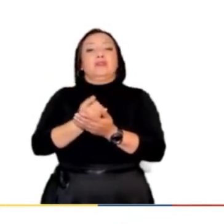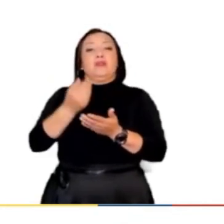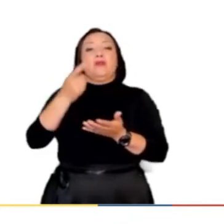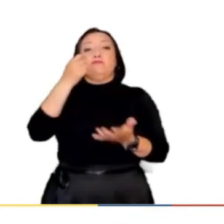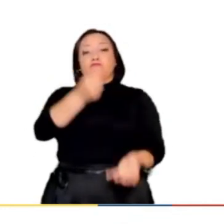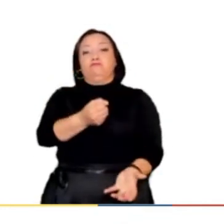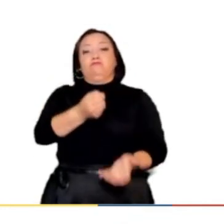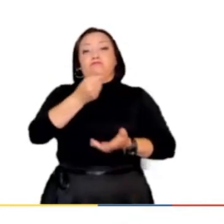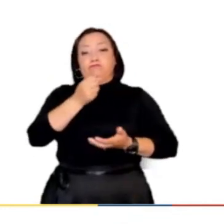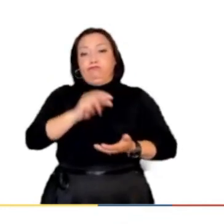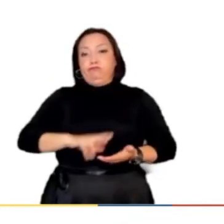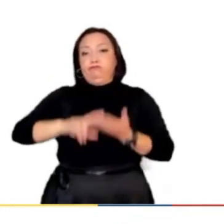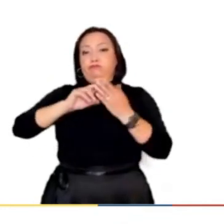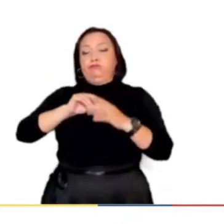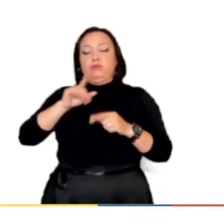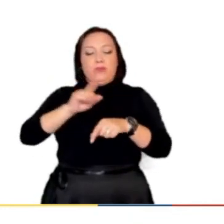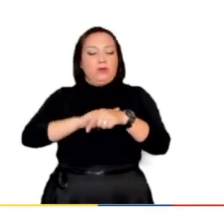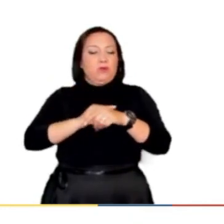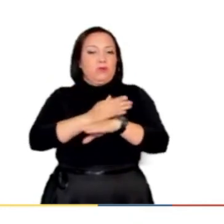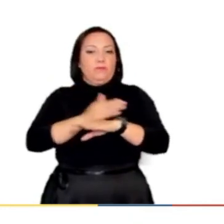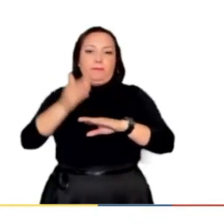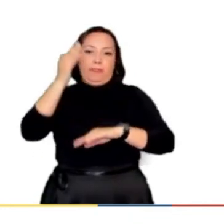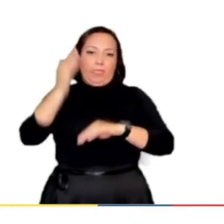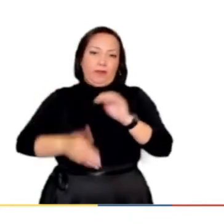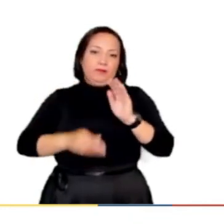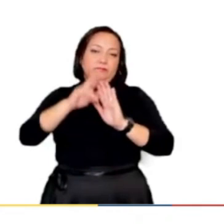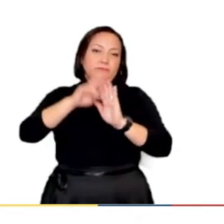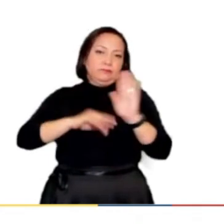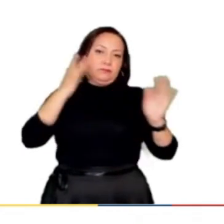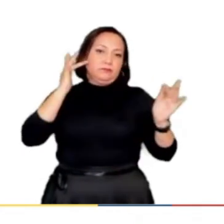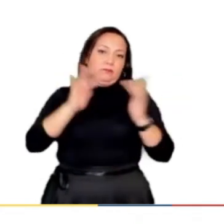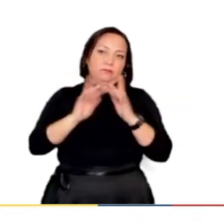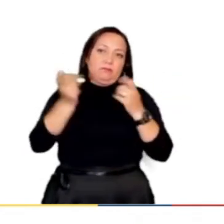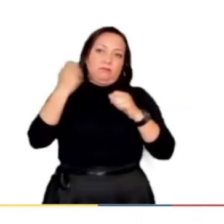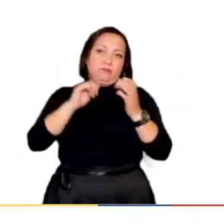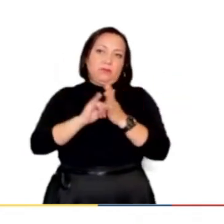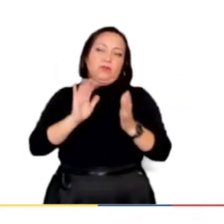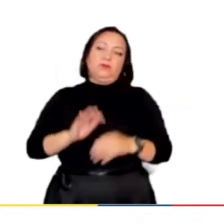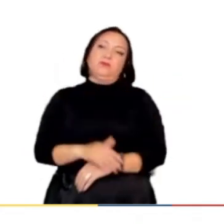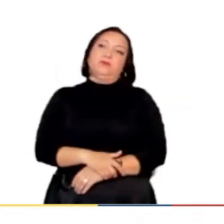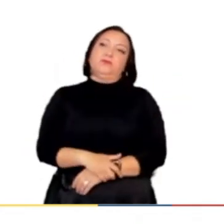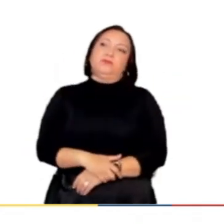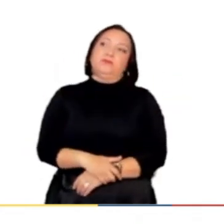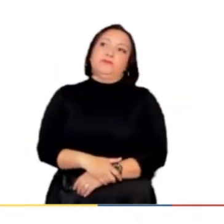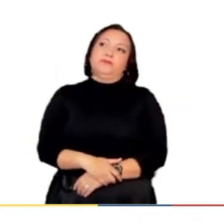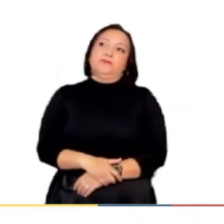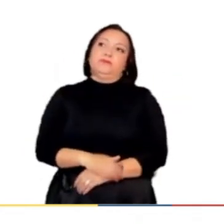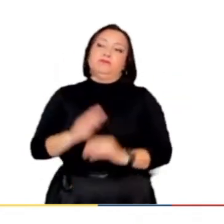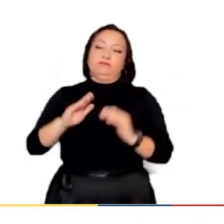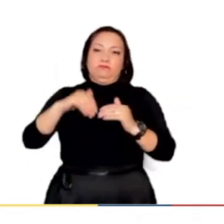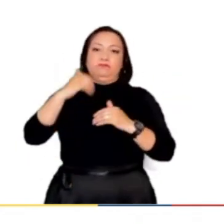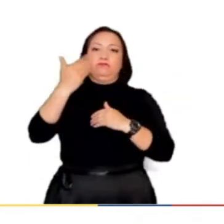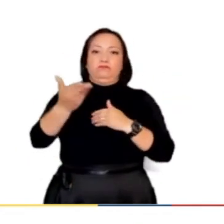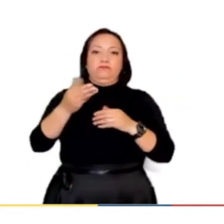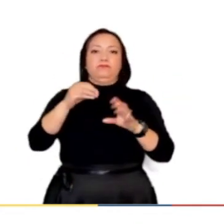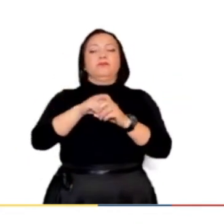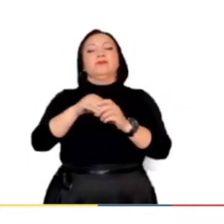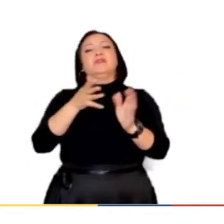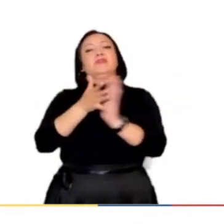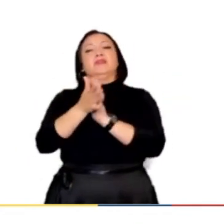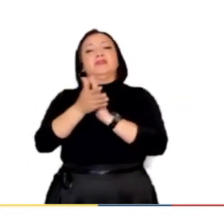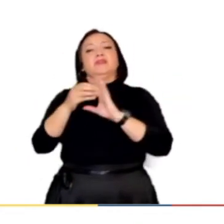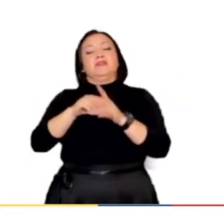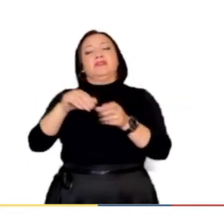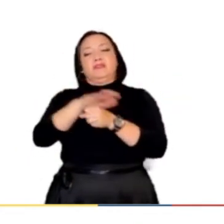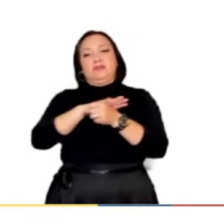que existían pues un plazo y unas reglas específicas dentro del LADI. Entonces el siguiente paso que uno